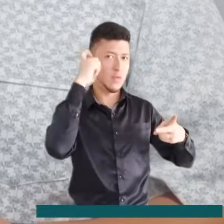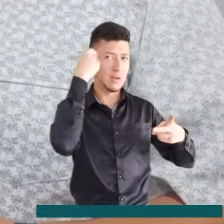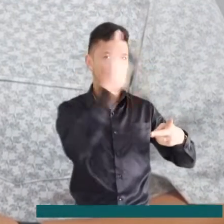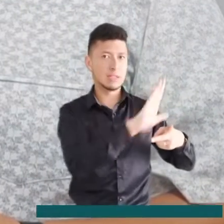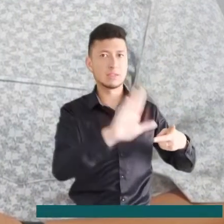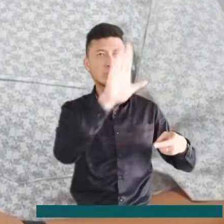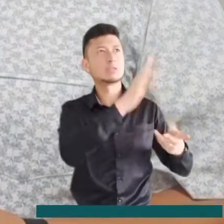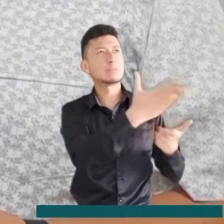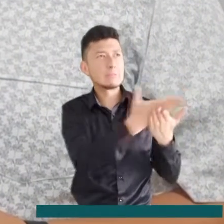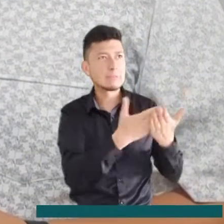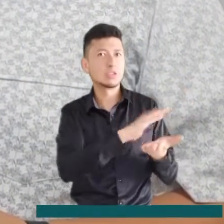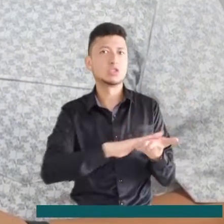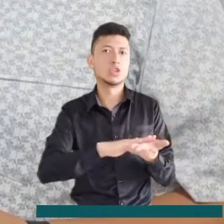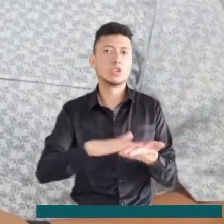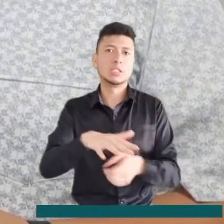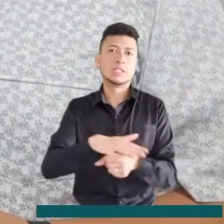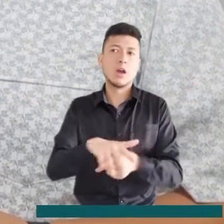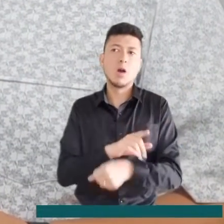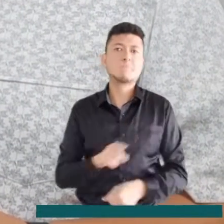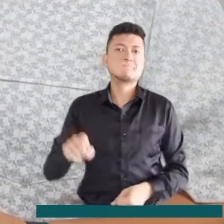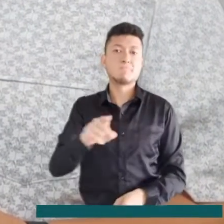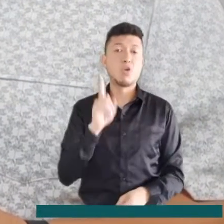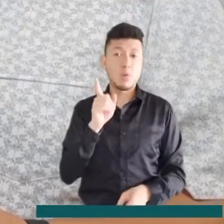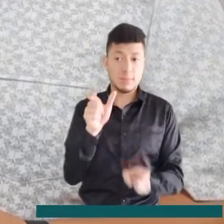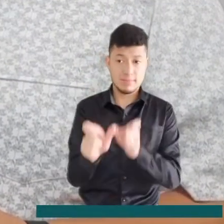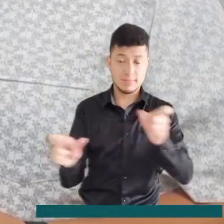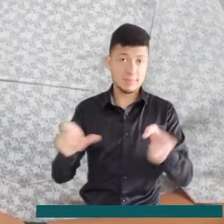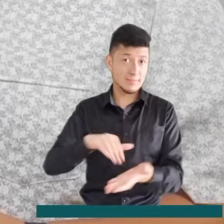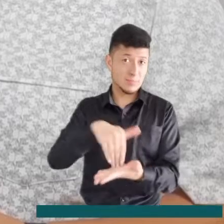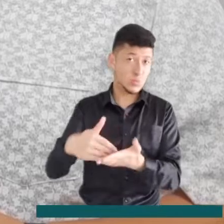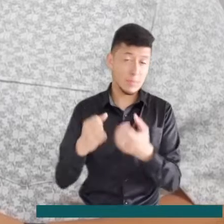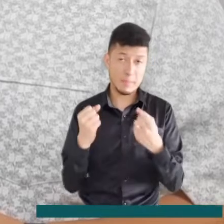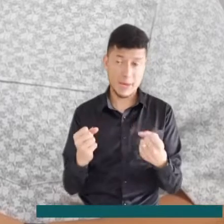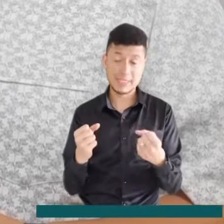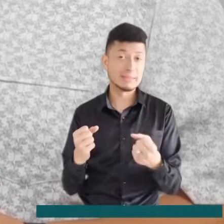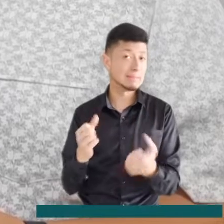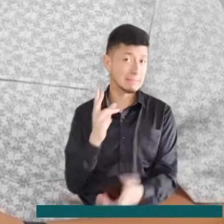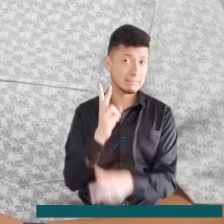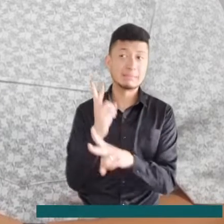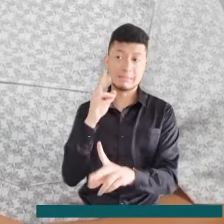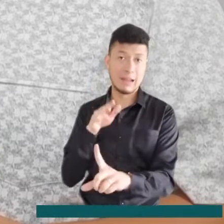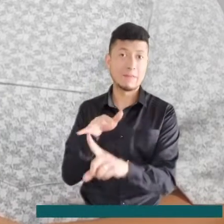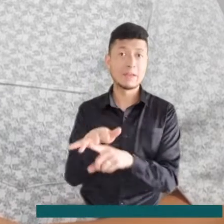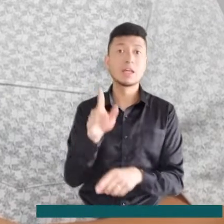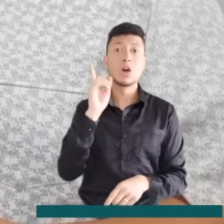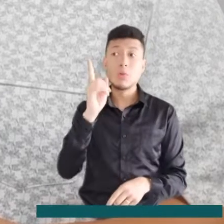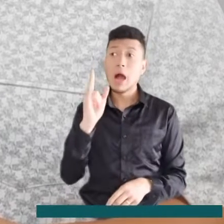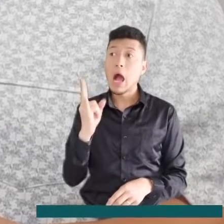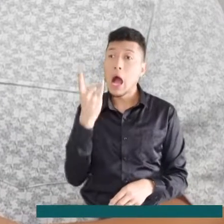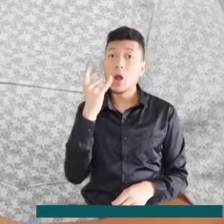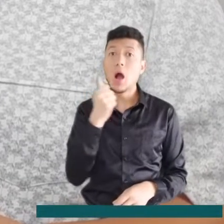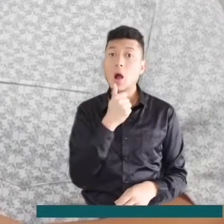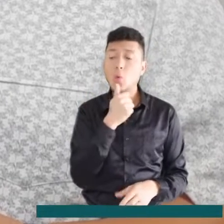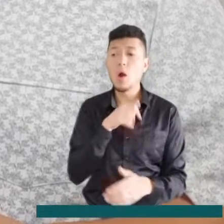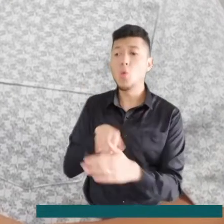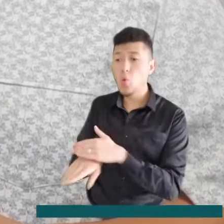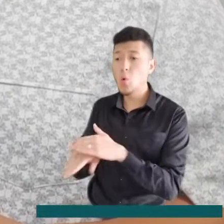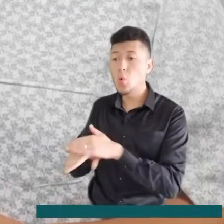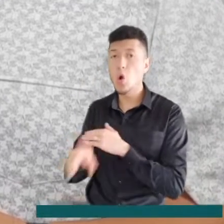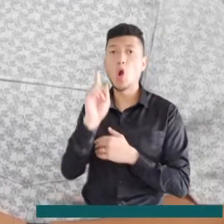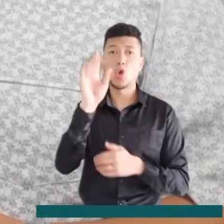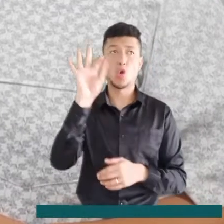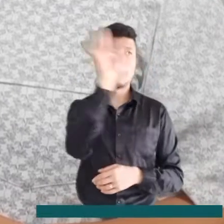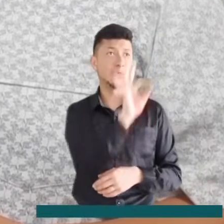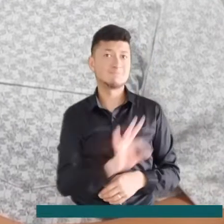buscar rápidamente una solución a esta situación, ya que la población vulnerable queda en riesgo en el momento en que tengan que almacenar